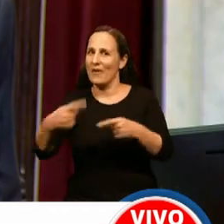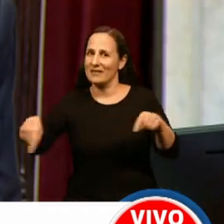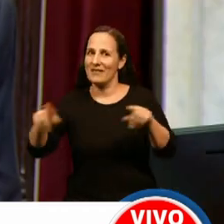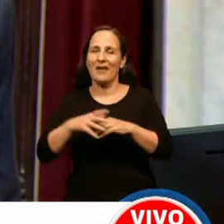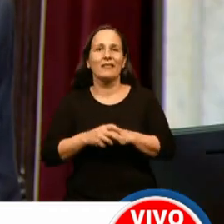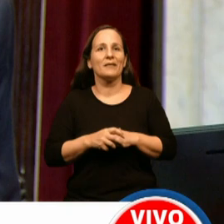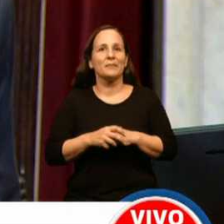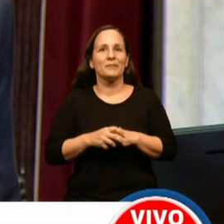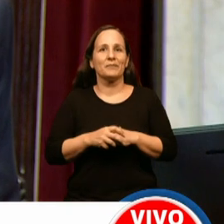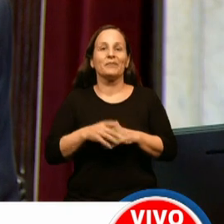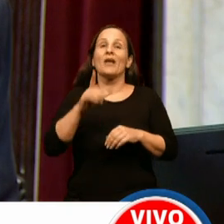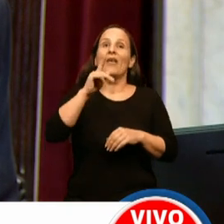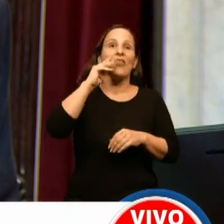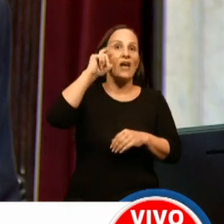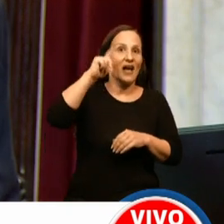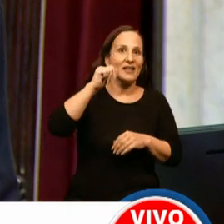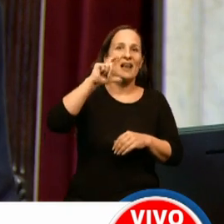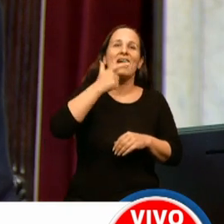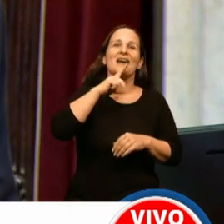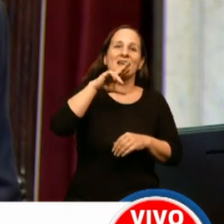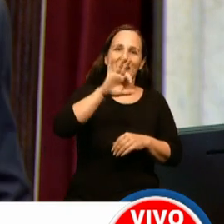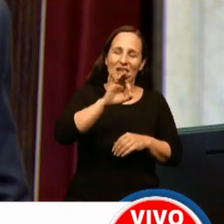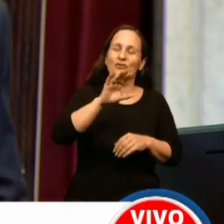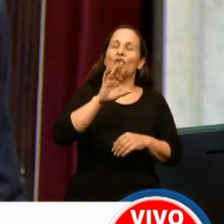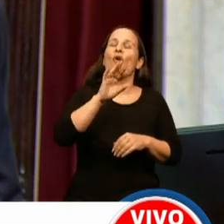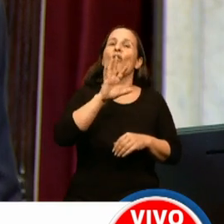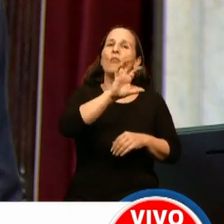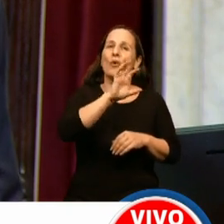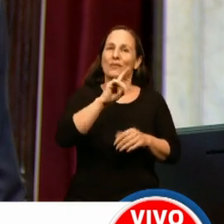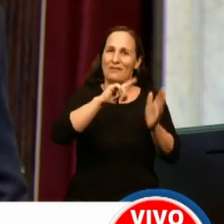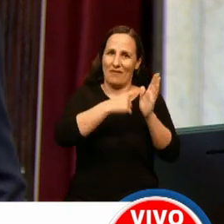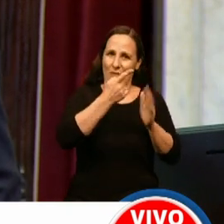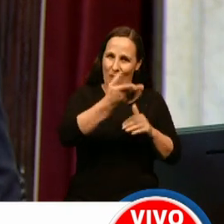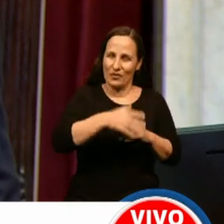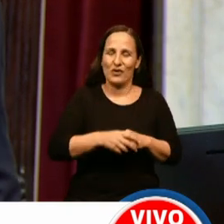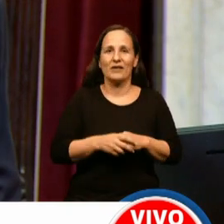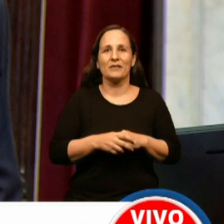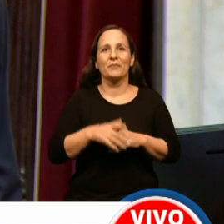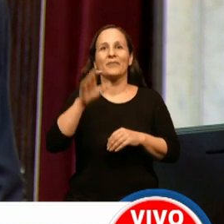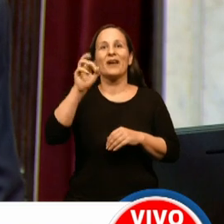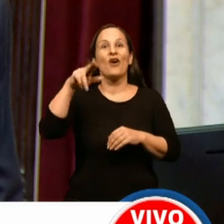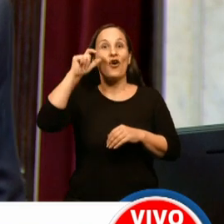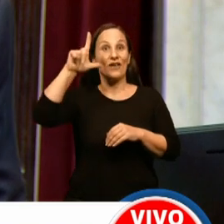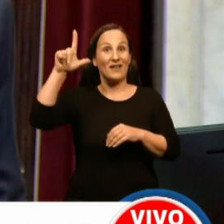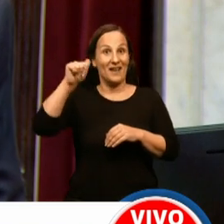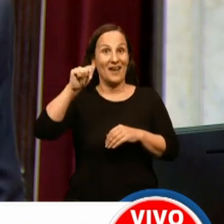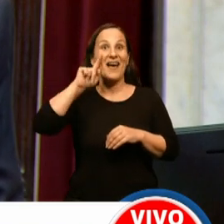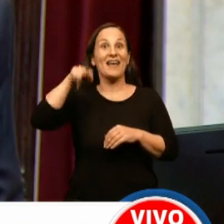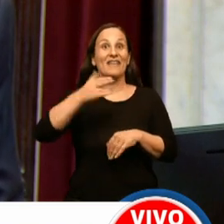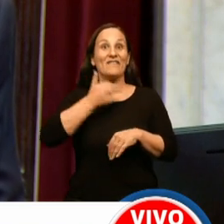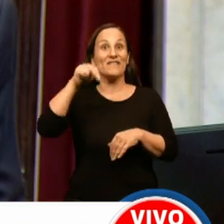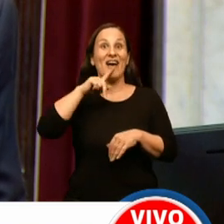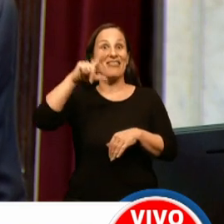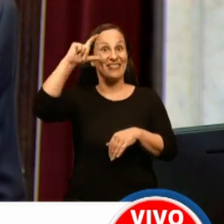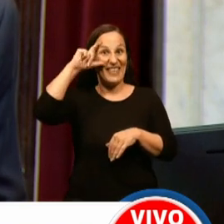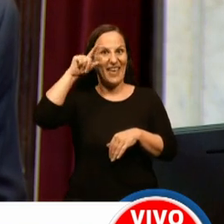directora provincial de políticas de diversidad sexual de la provincia de buenos aires y de ornella infante directora nacional de